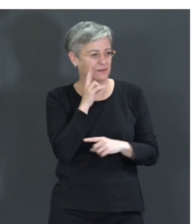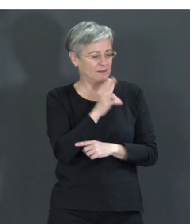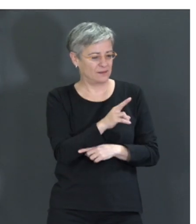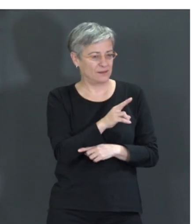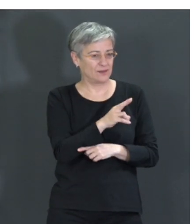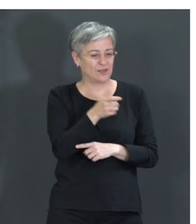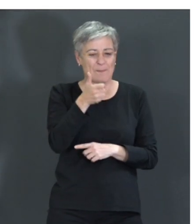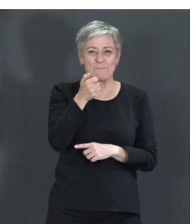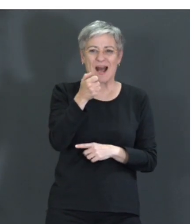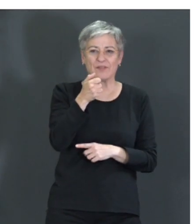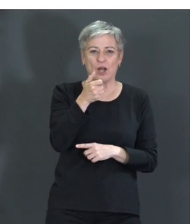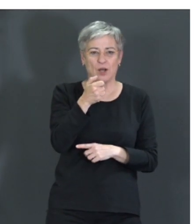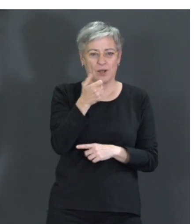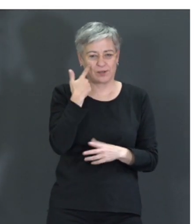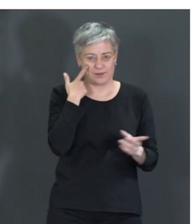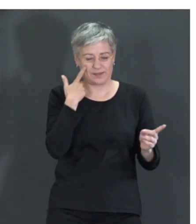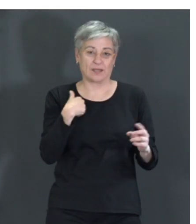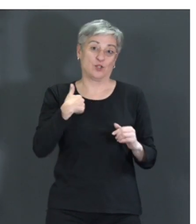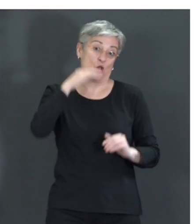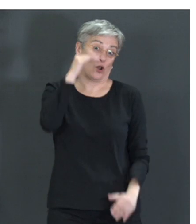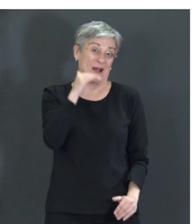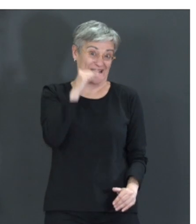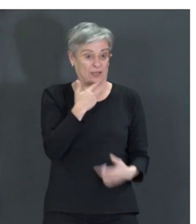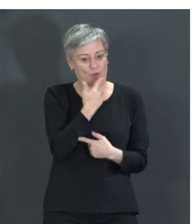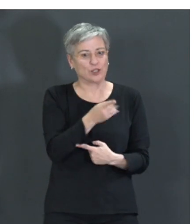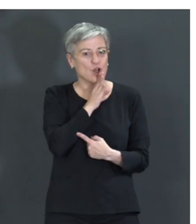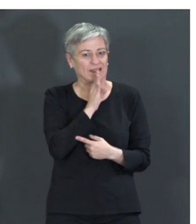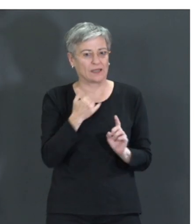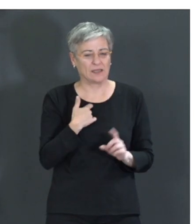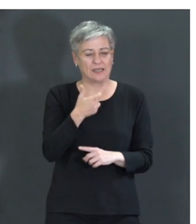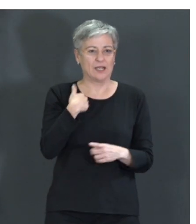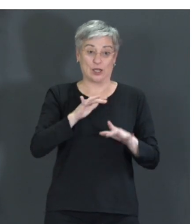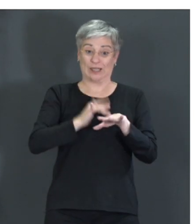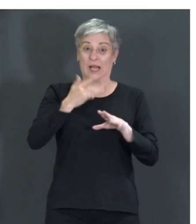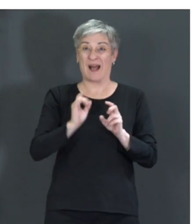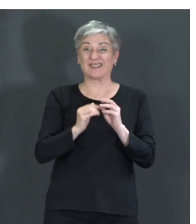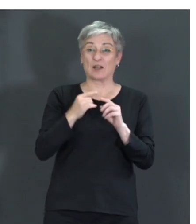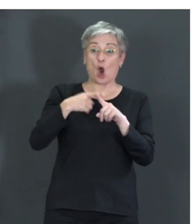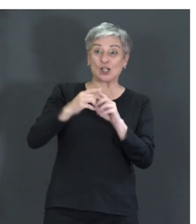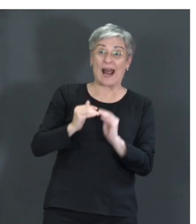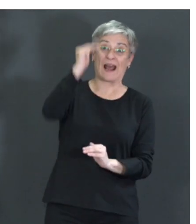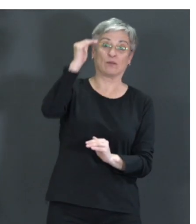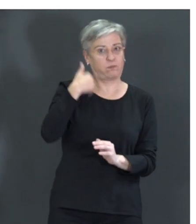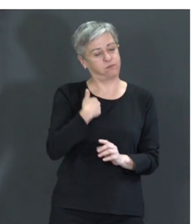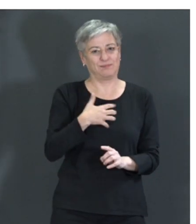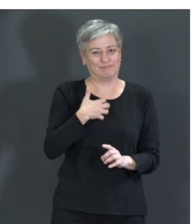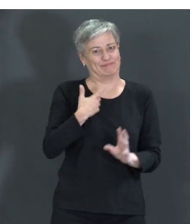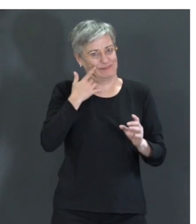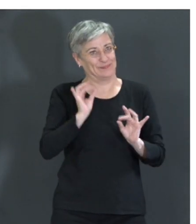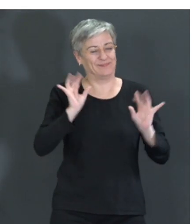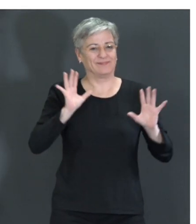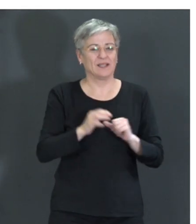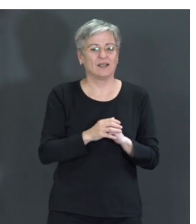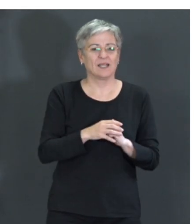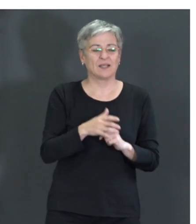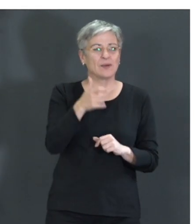del aire acondicionado, es que además yo ya he dicho que soy bajita, lo he dicho antes, entonces soy muy sensible a las cosas que están altas, ¿no? Claro,